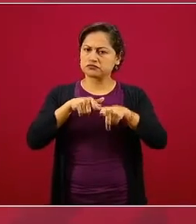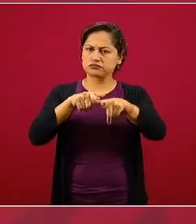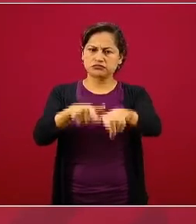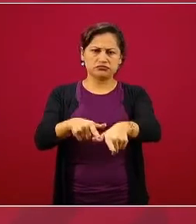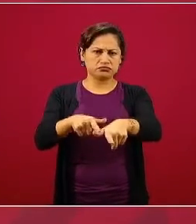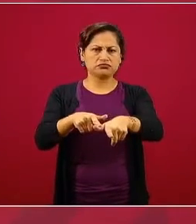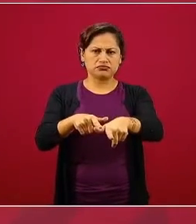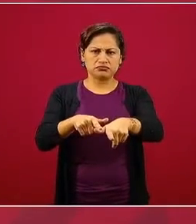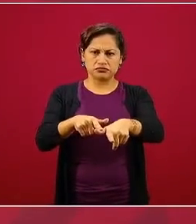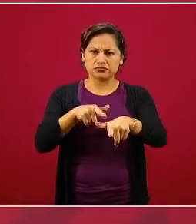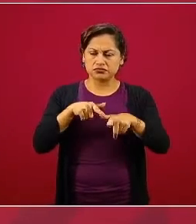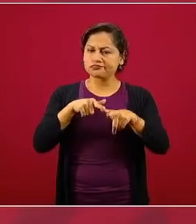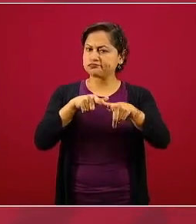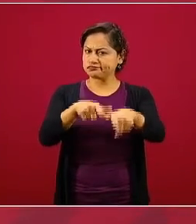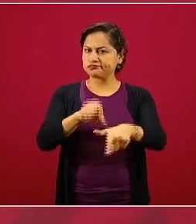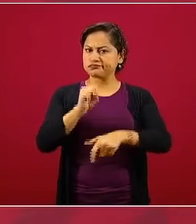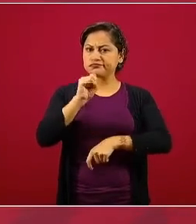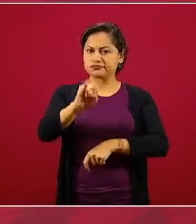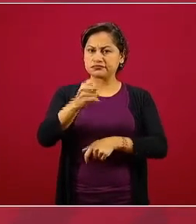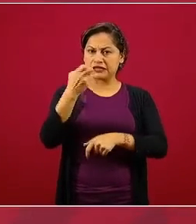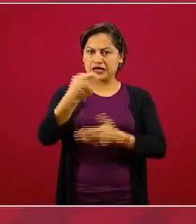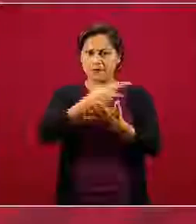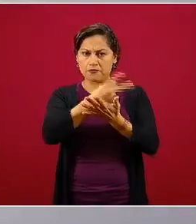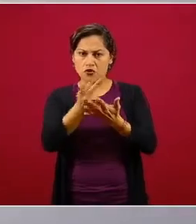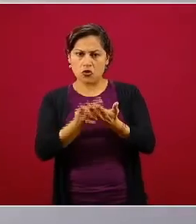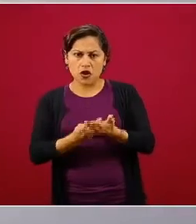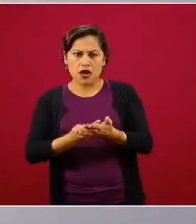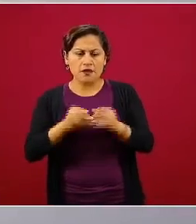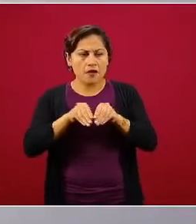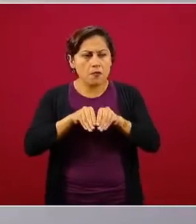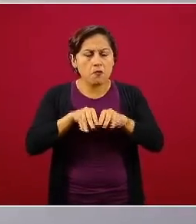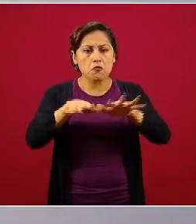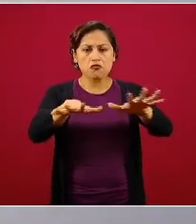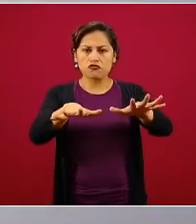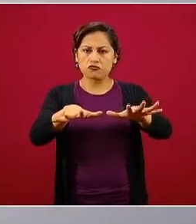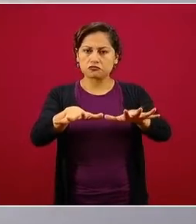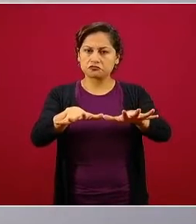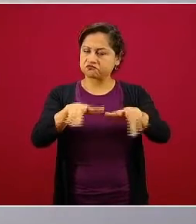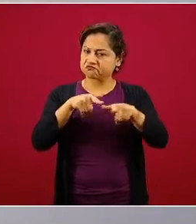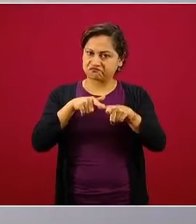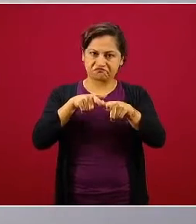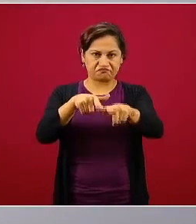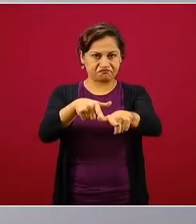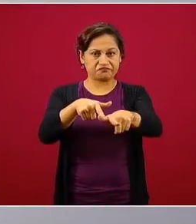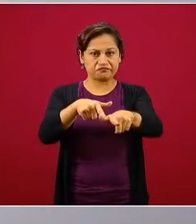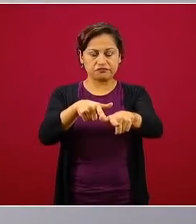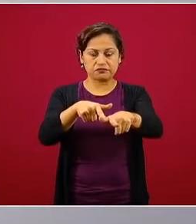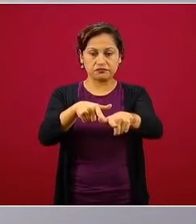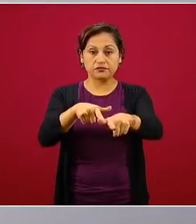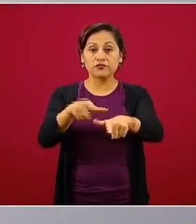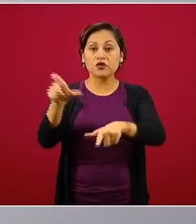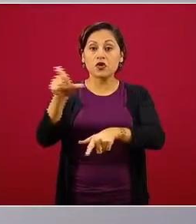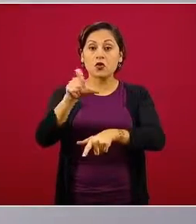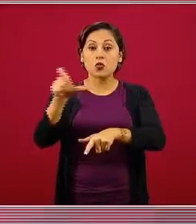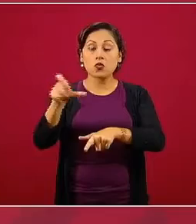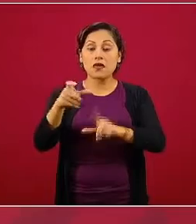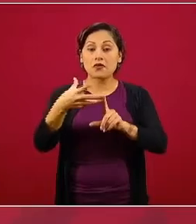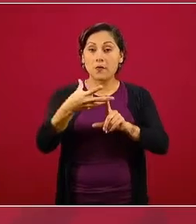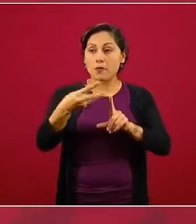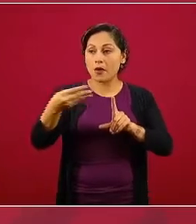va a seguir adelante. Es una campaña permanente. Y terminando también lo de la pandemia, sin